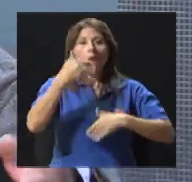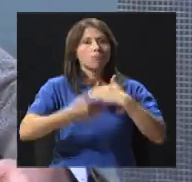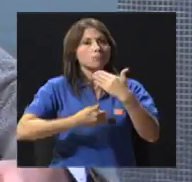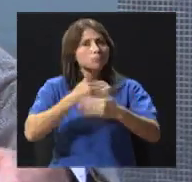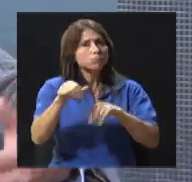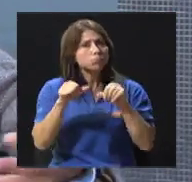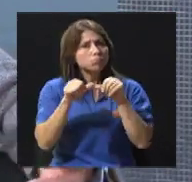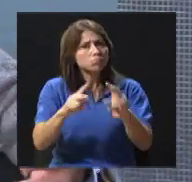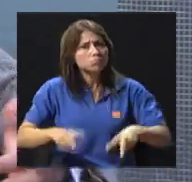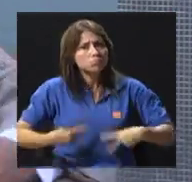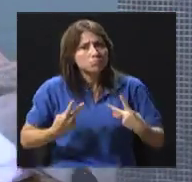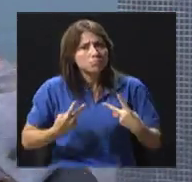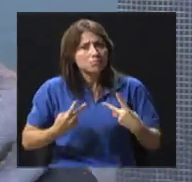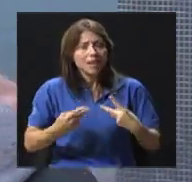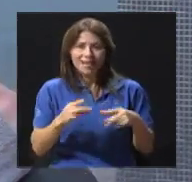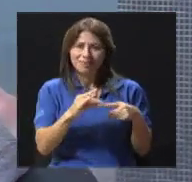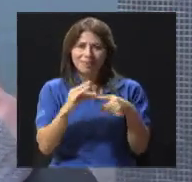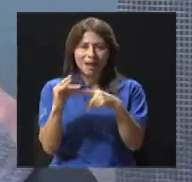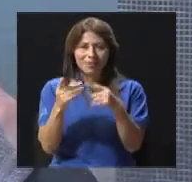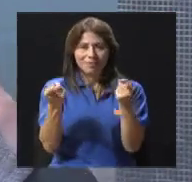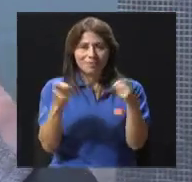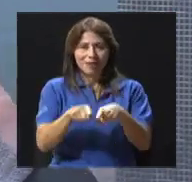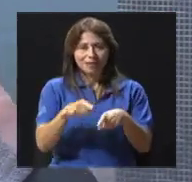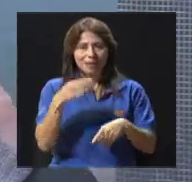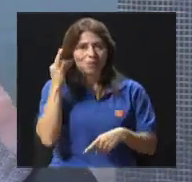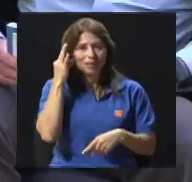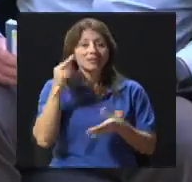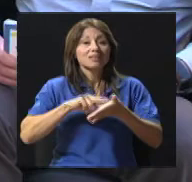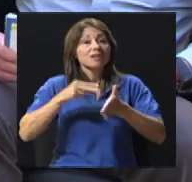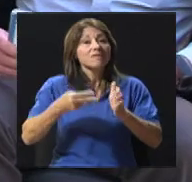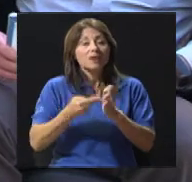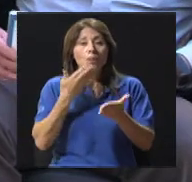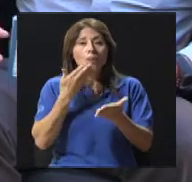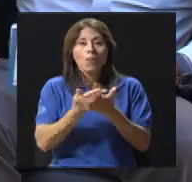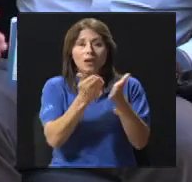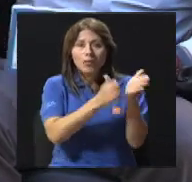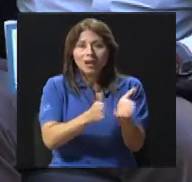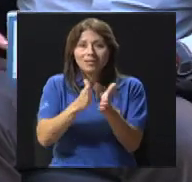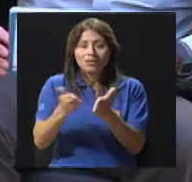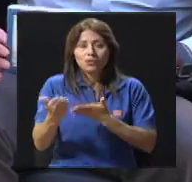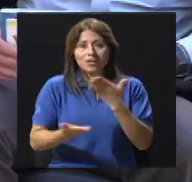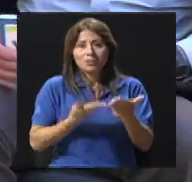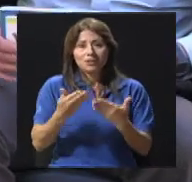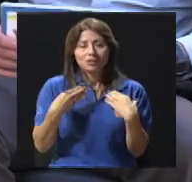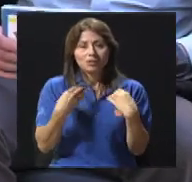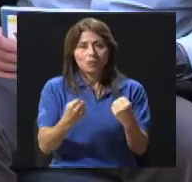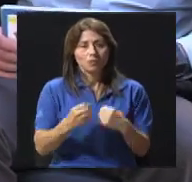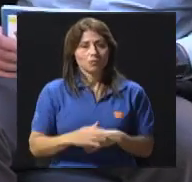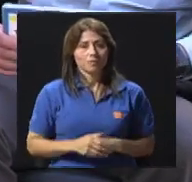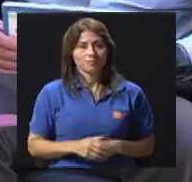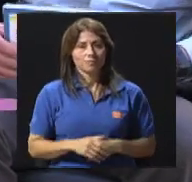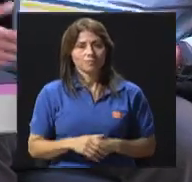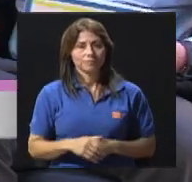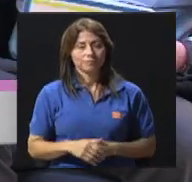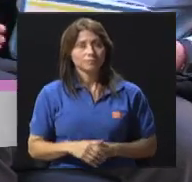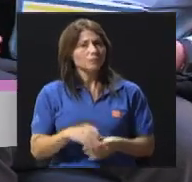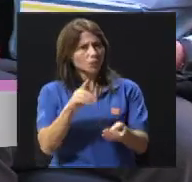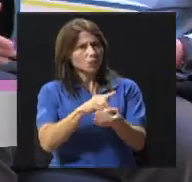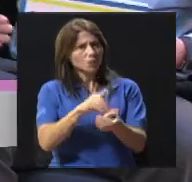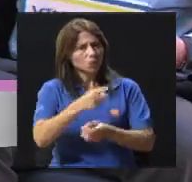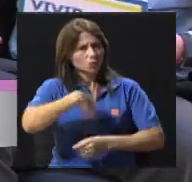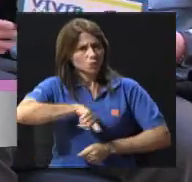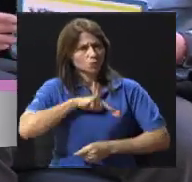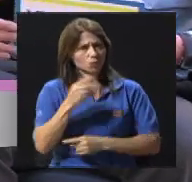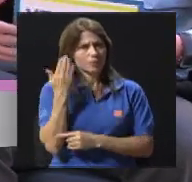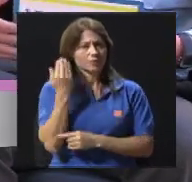más a las mujeres, y esto habla de que hay una buena organización de los servicios de salud. Claro. Doctor, durante la pausa conversábamos de que, bueno, el cáncer